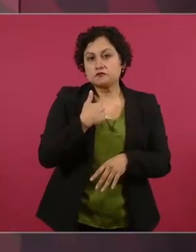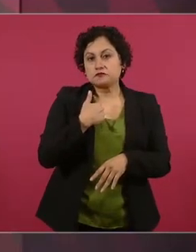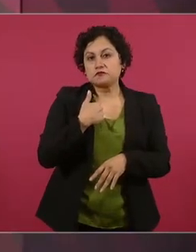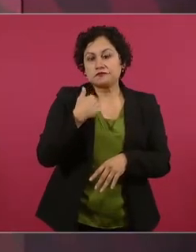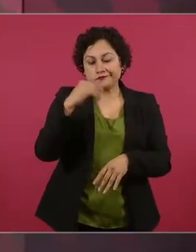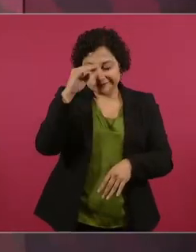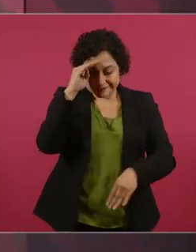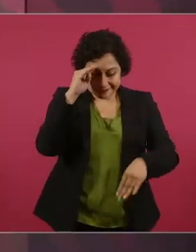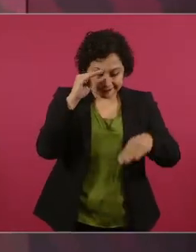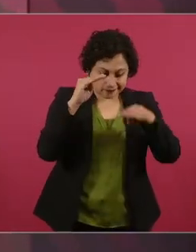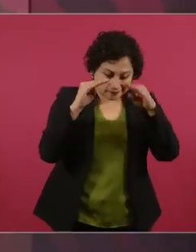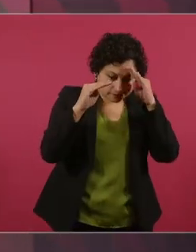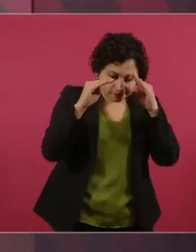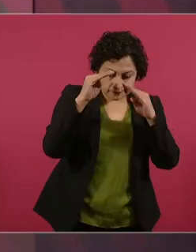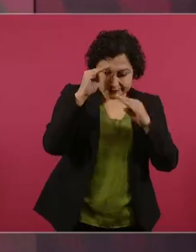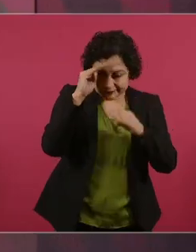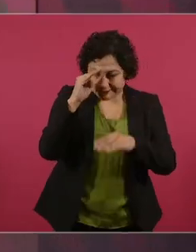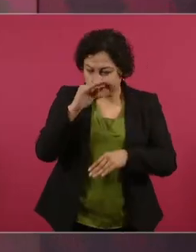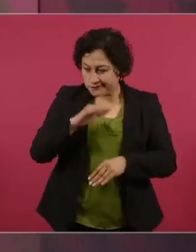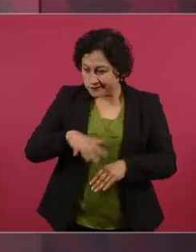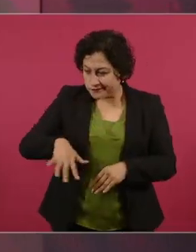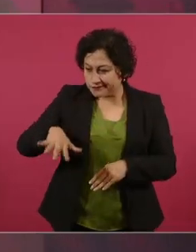buscando la explicación